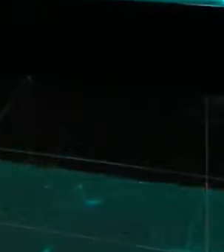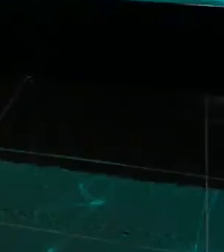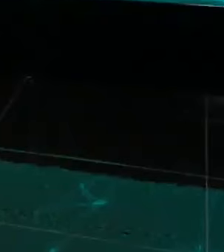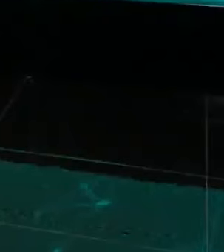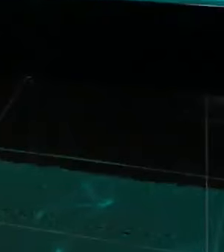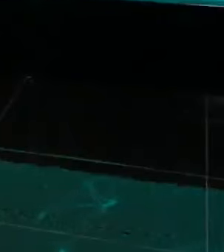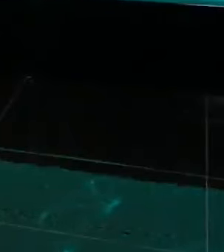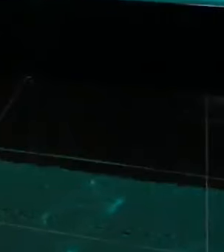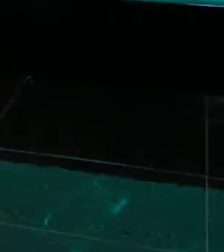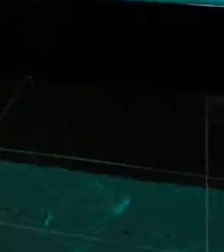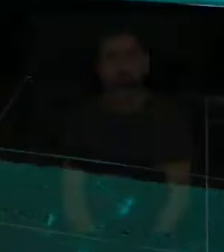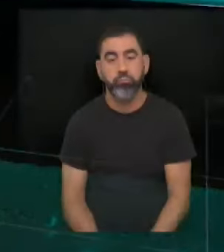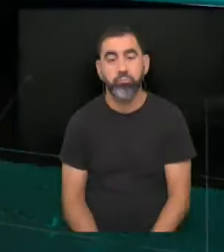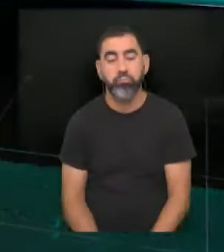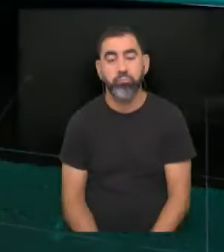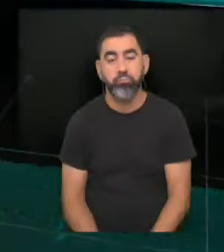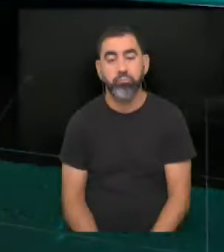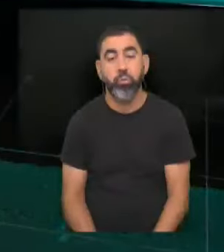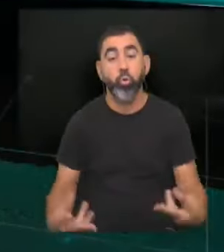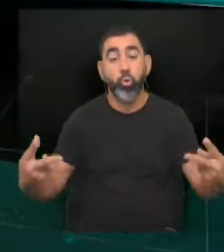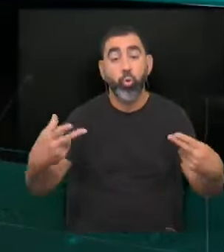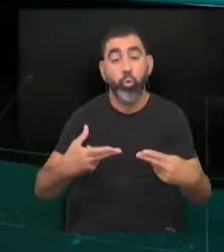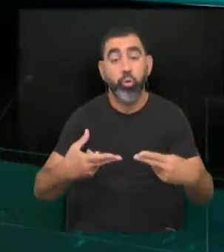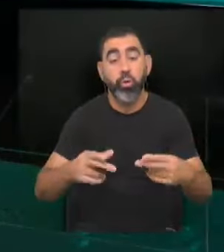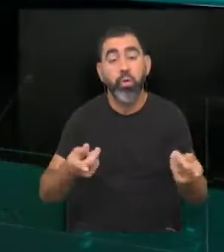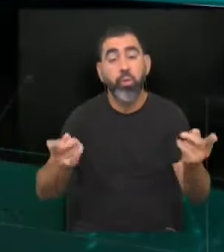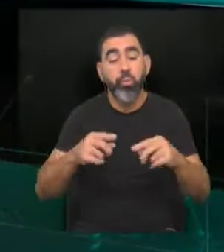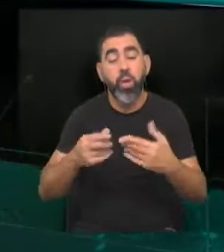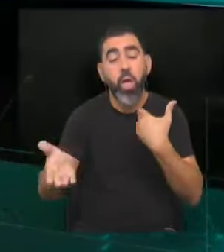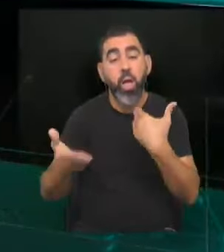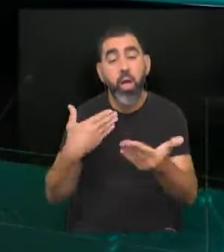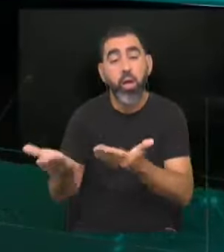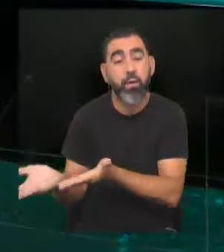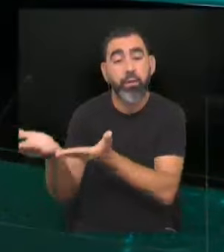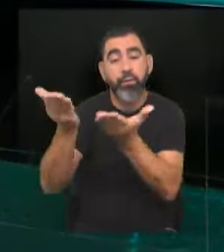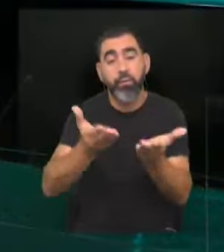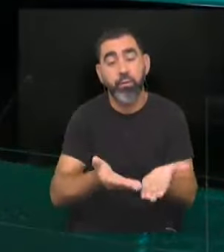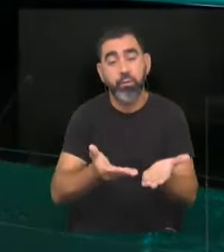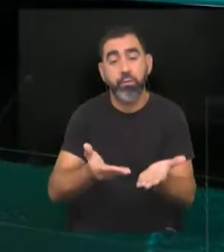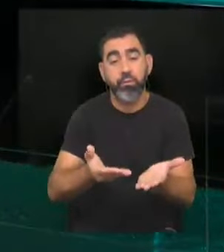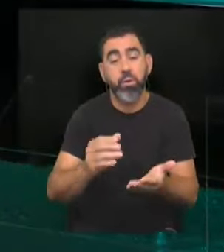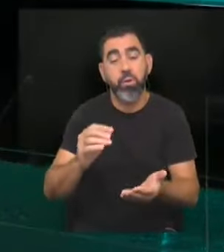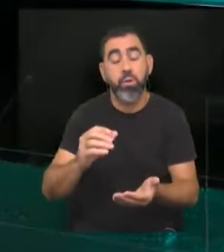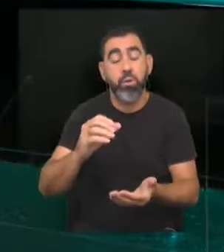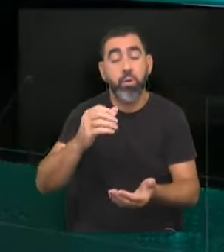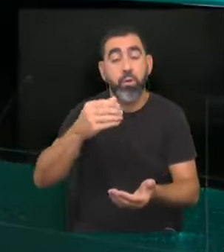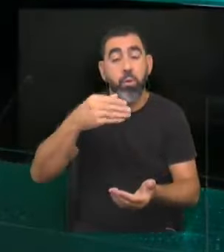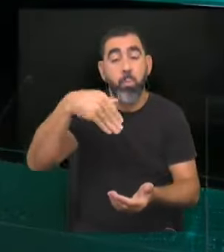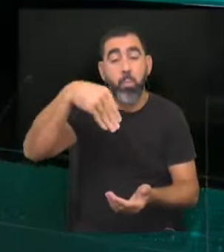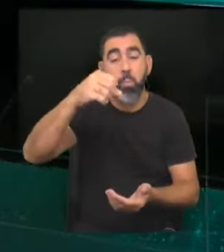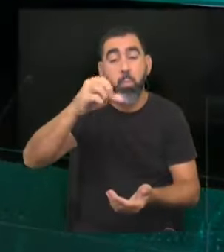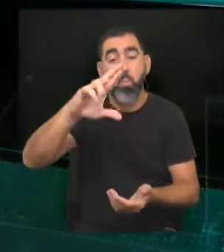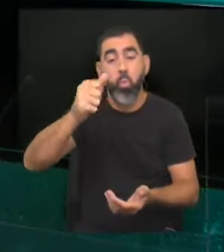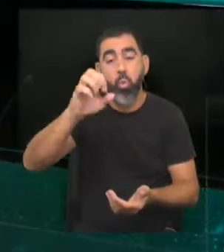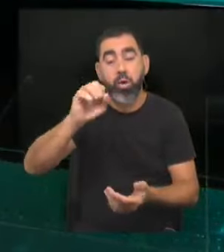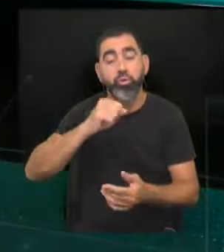así ahí Ya termina esta octava hacemos una brevísima pausa la vuelta de la misma estamos recibiendo a Luis Eduardo moraz